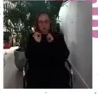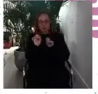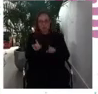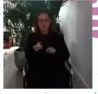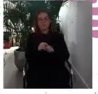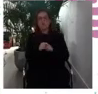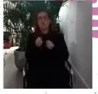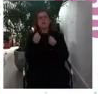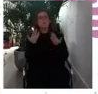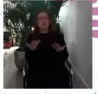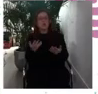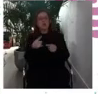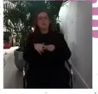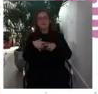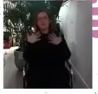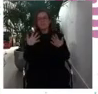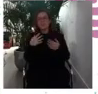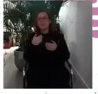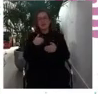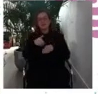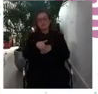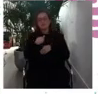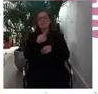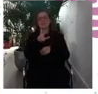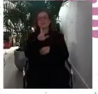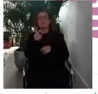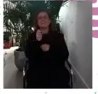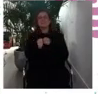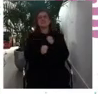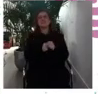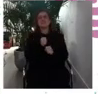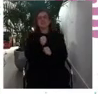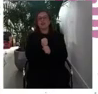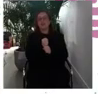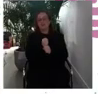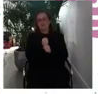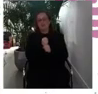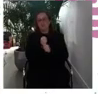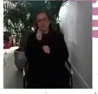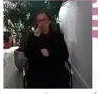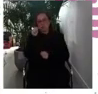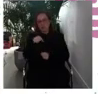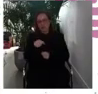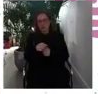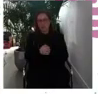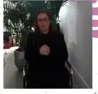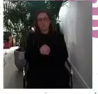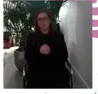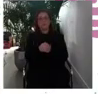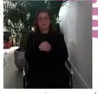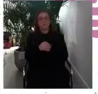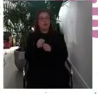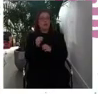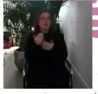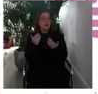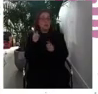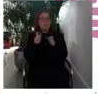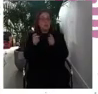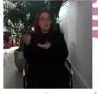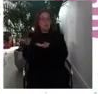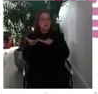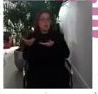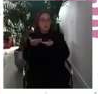de la celebración hacia los 300 años. Las comisiones son abiertas, las y los invitamos